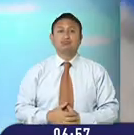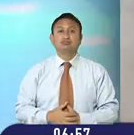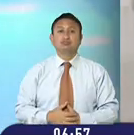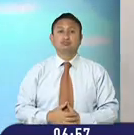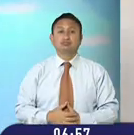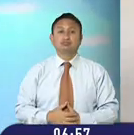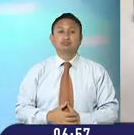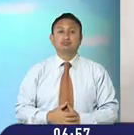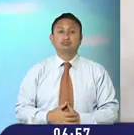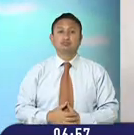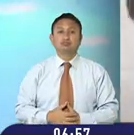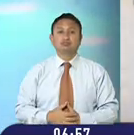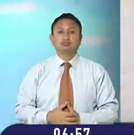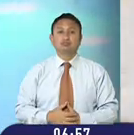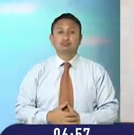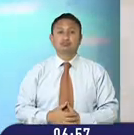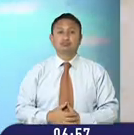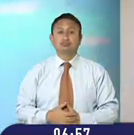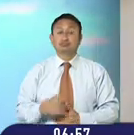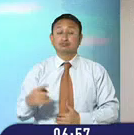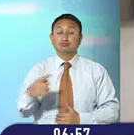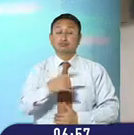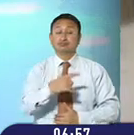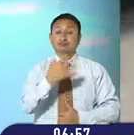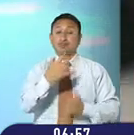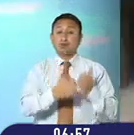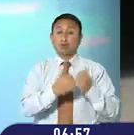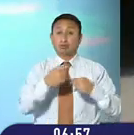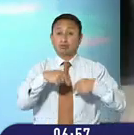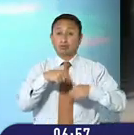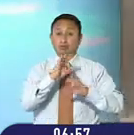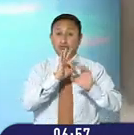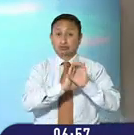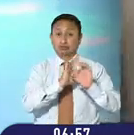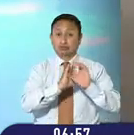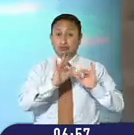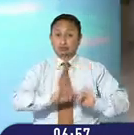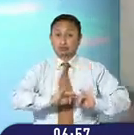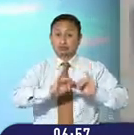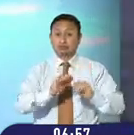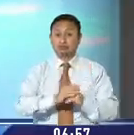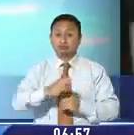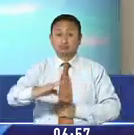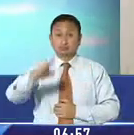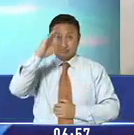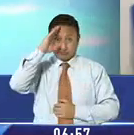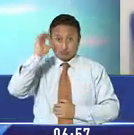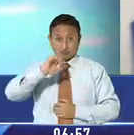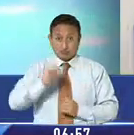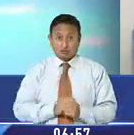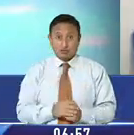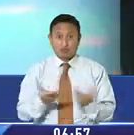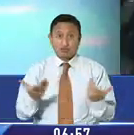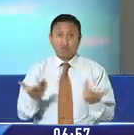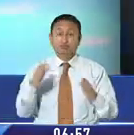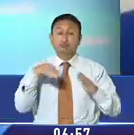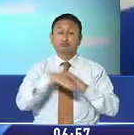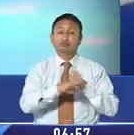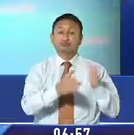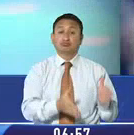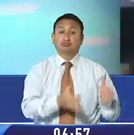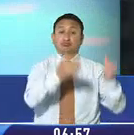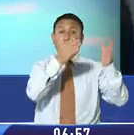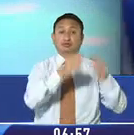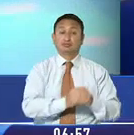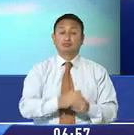La tensión continúa en el Consejo de Participación Ciudadana y Control Social. Miembros de la Policía Nacional y la Fiscalía ingresaron al edificio ubicado en Santa